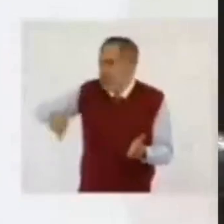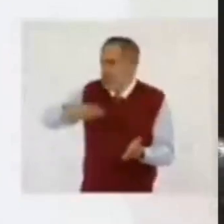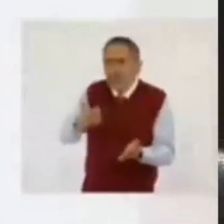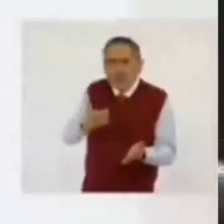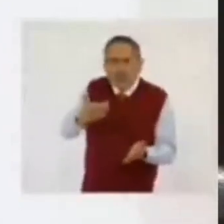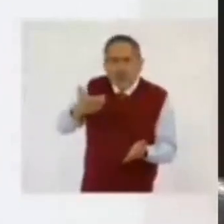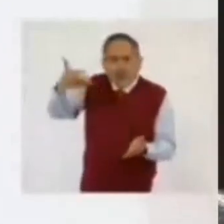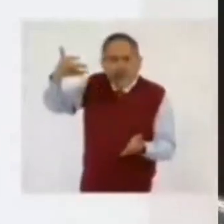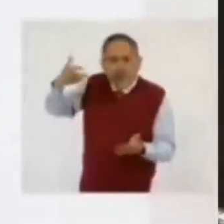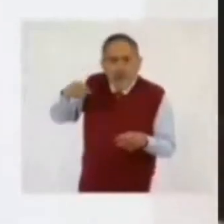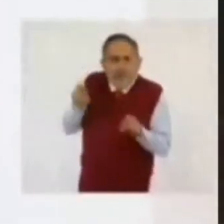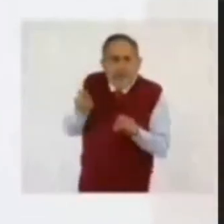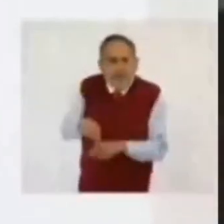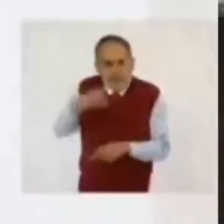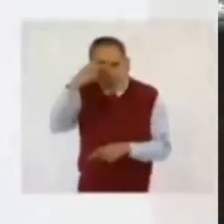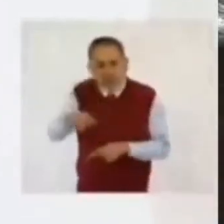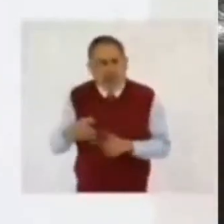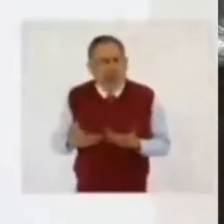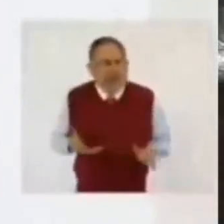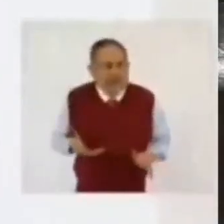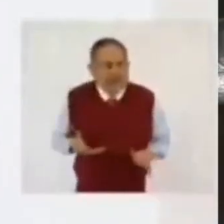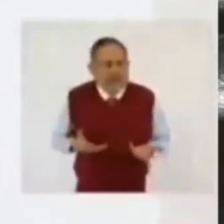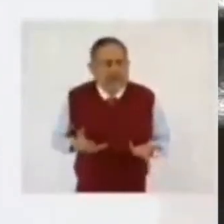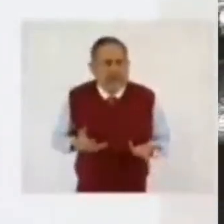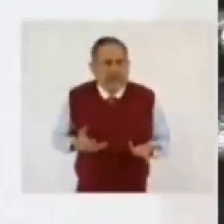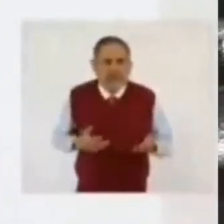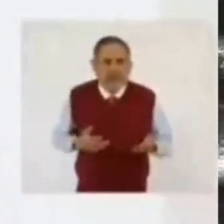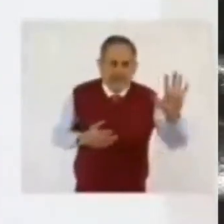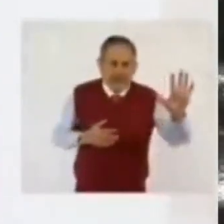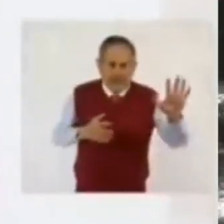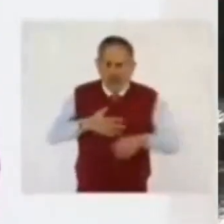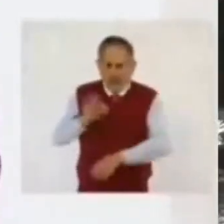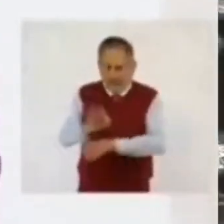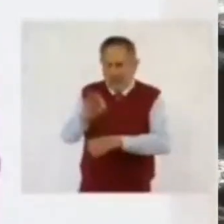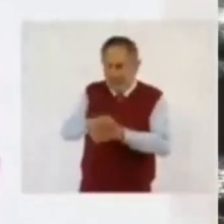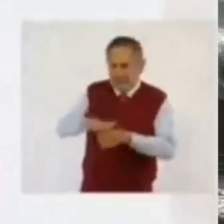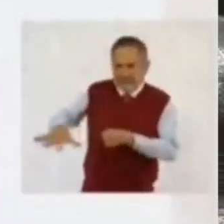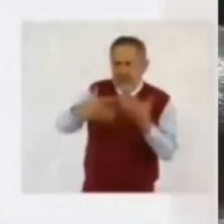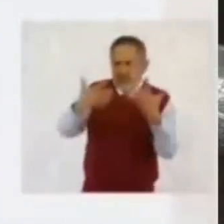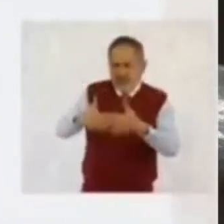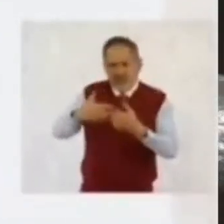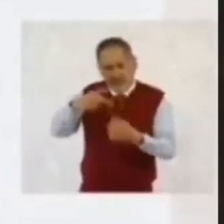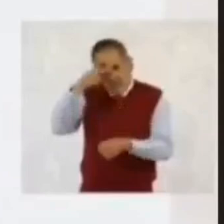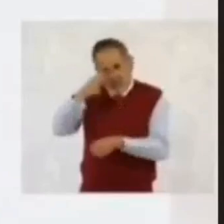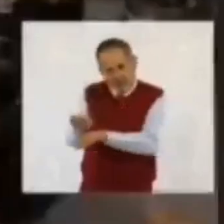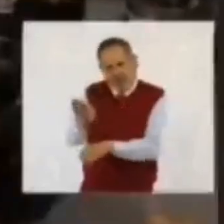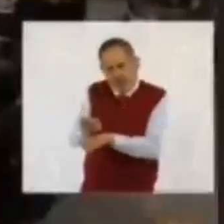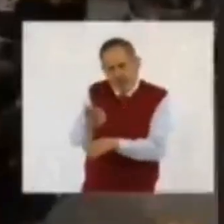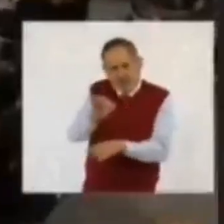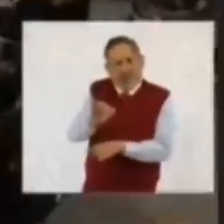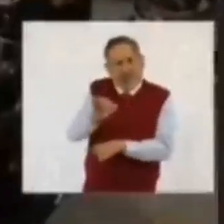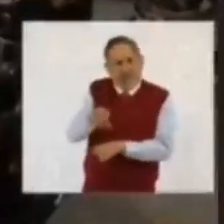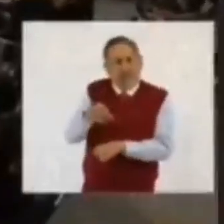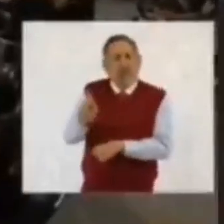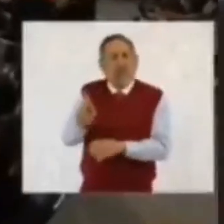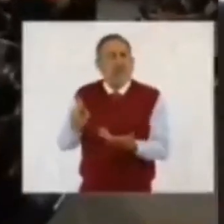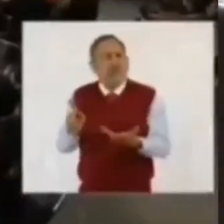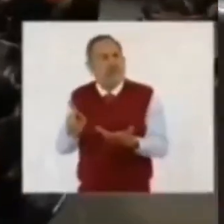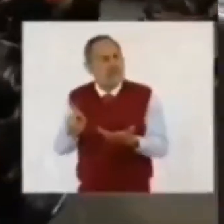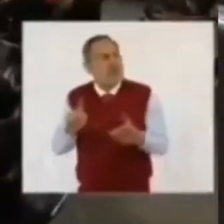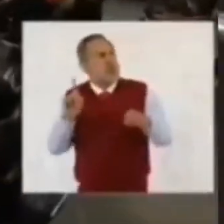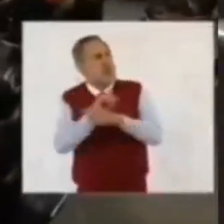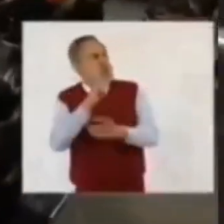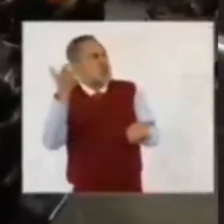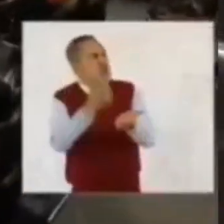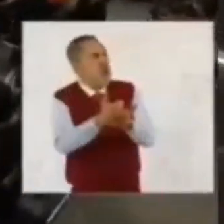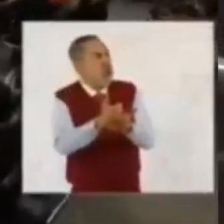en el precio en México. Entonces, por supuesto que queremos proteger a la industria mexicana, a las empresas mexicanas, pero estamos viendo si llegamos